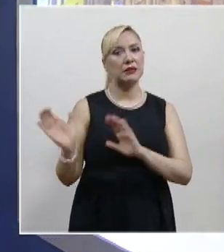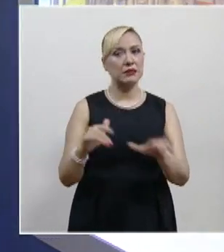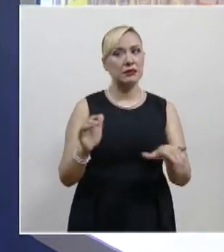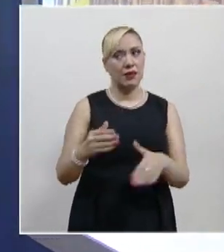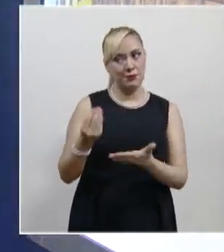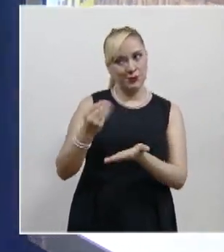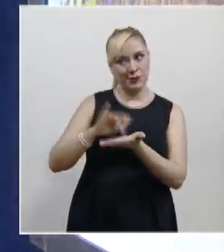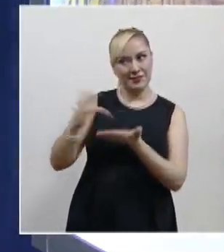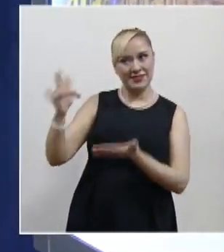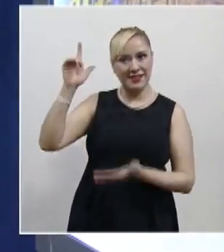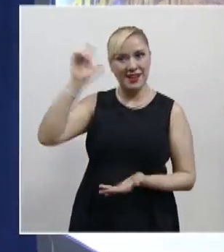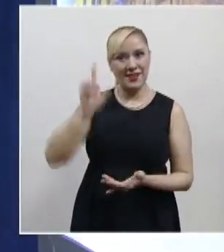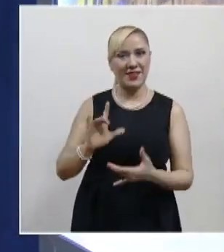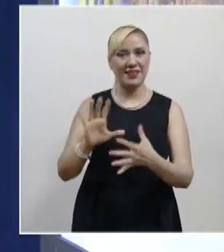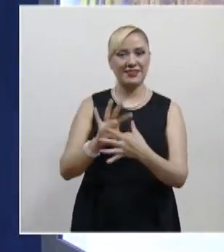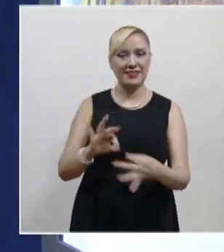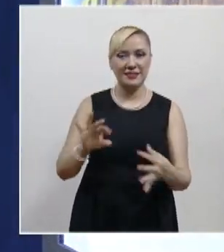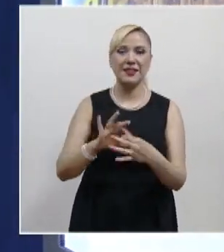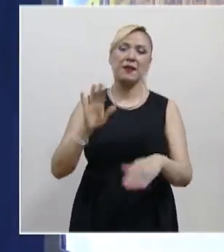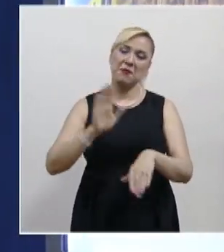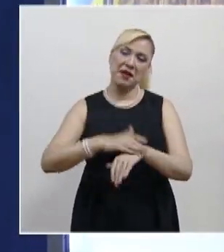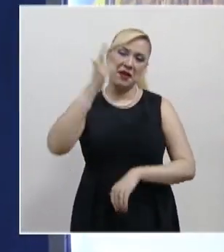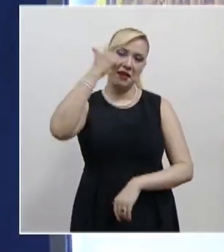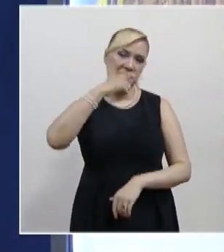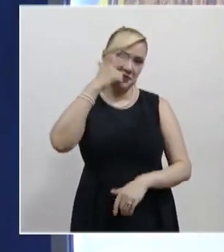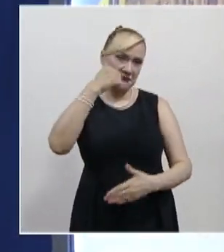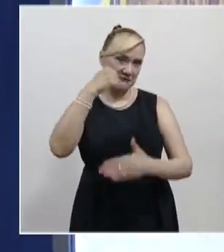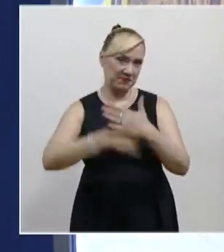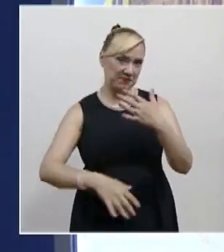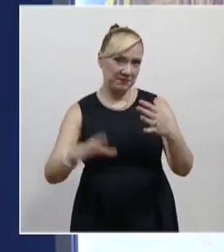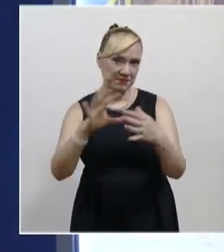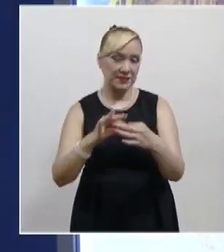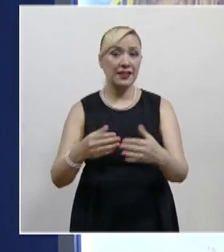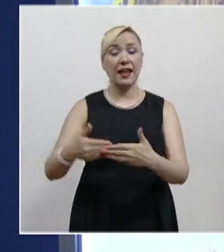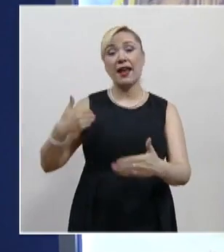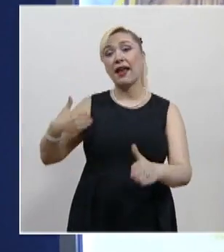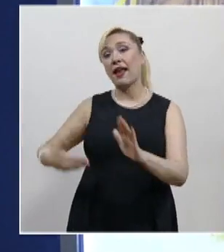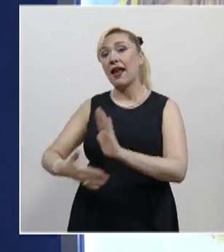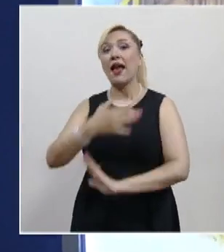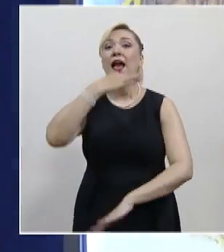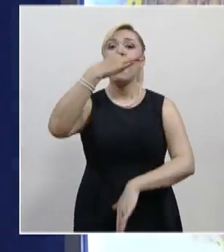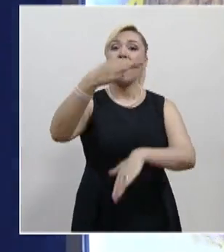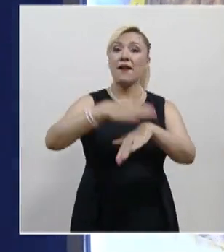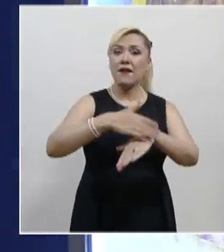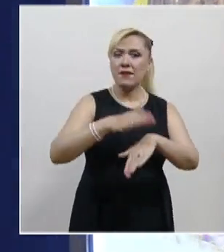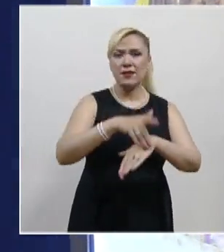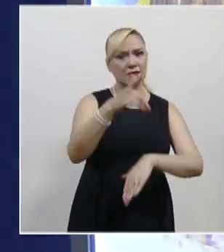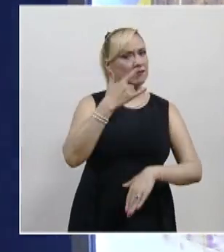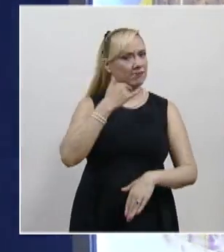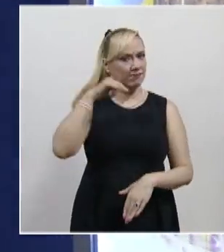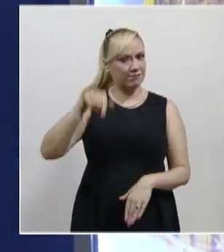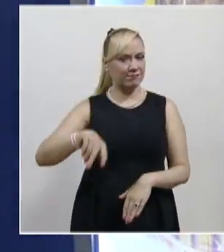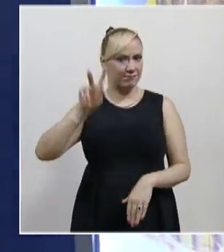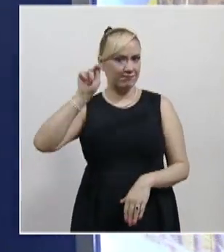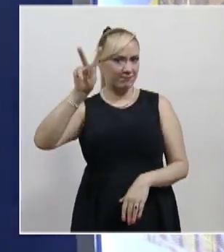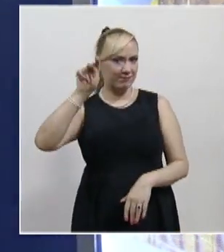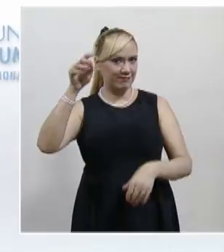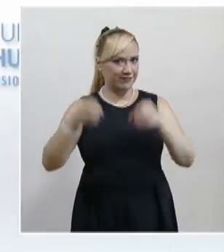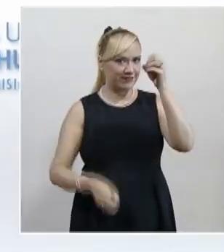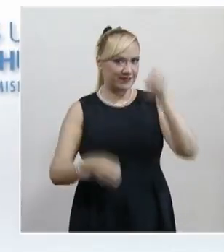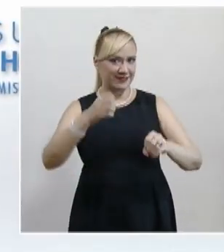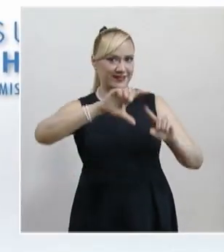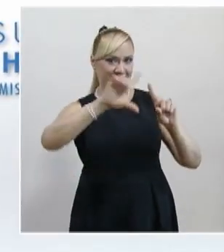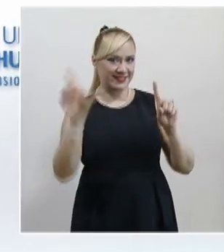por tu reporte, como siempre los detalles en nuestra emisión nocturna. Y antes de despedirnos, le invitamos a mantenerse aquí en la señal del canal de televisión del